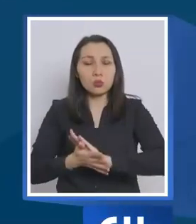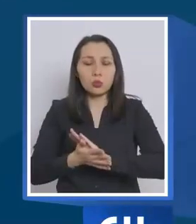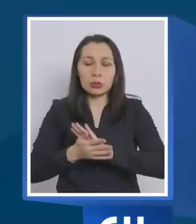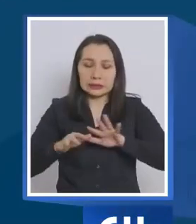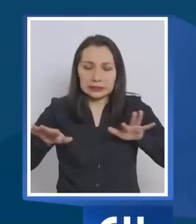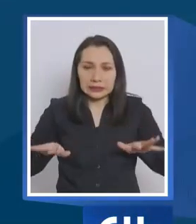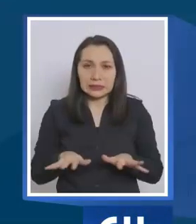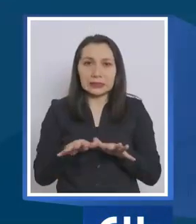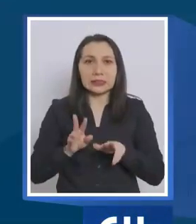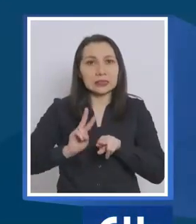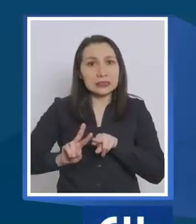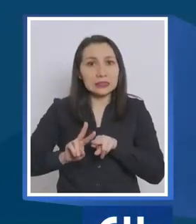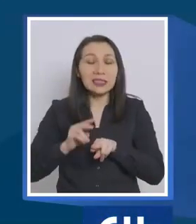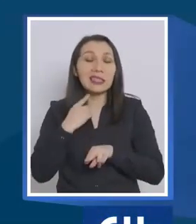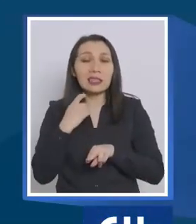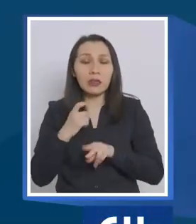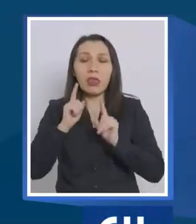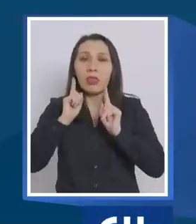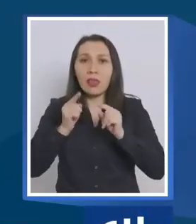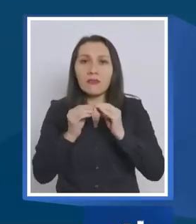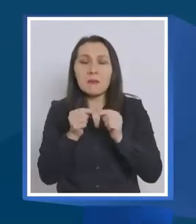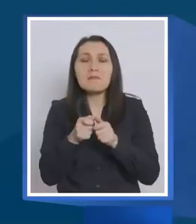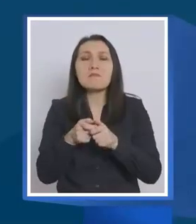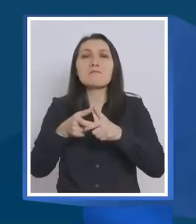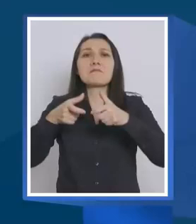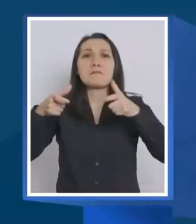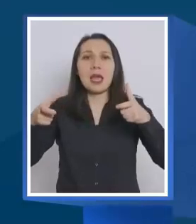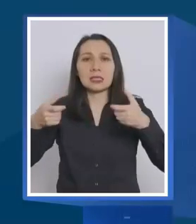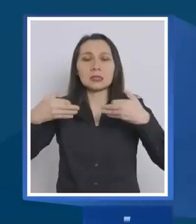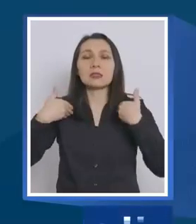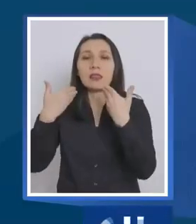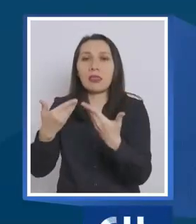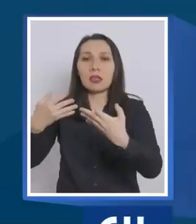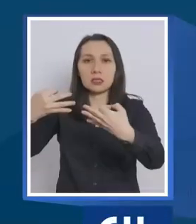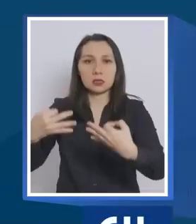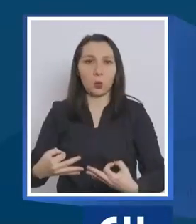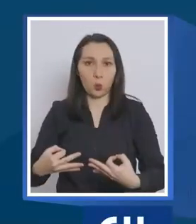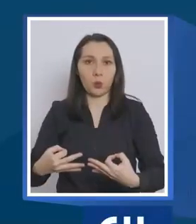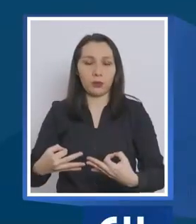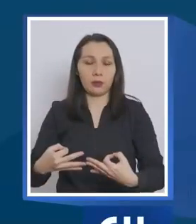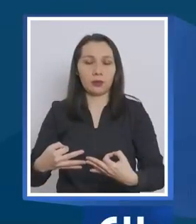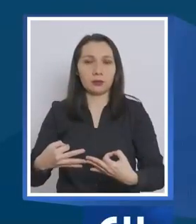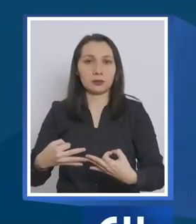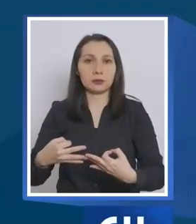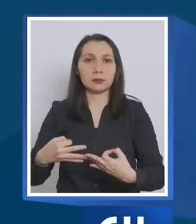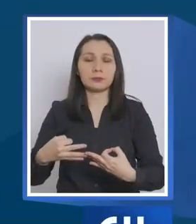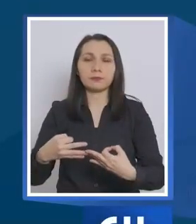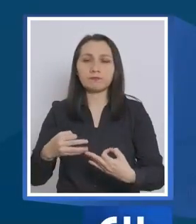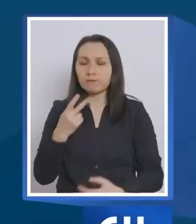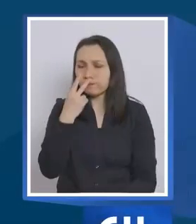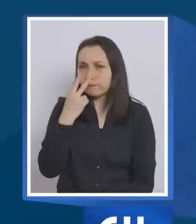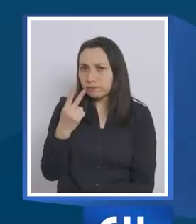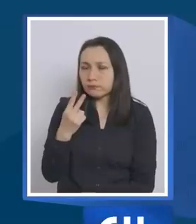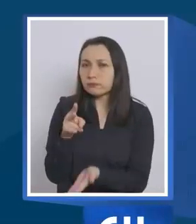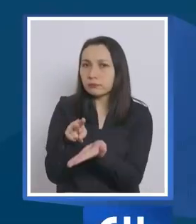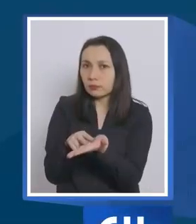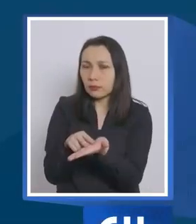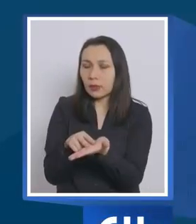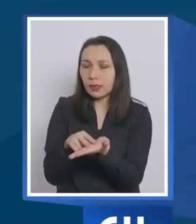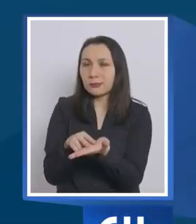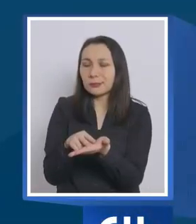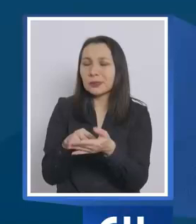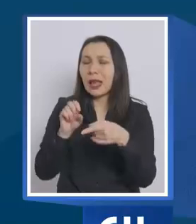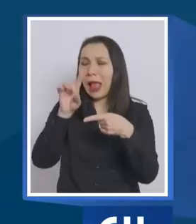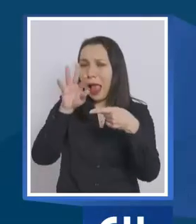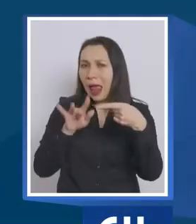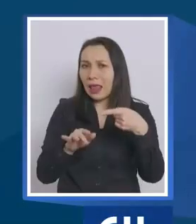hacerse debe ir en incremento de una mayor seguridad, de reconocer las